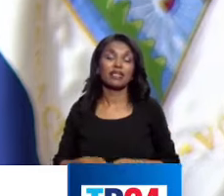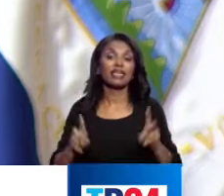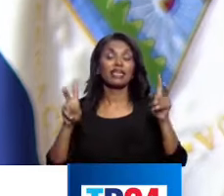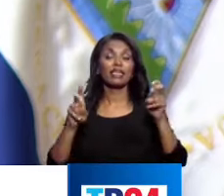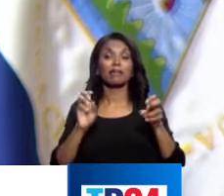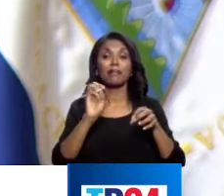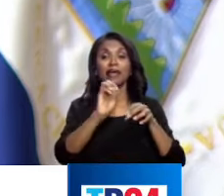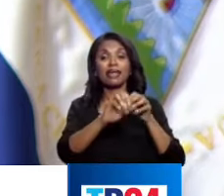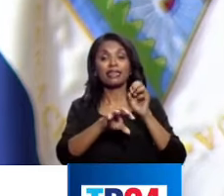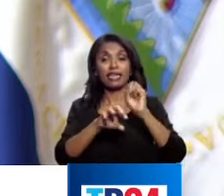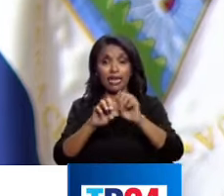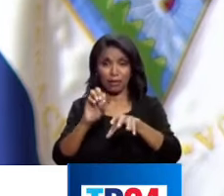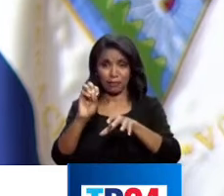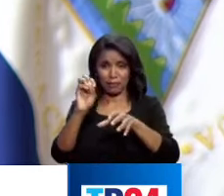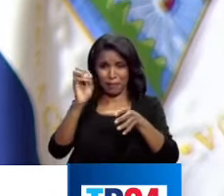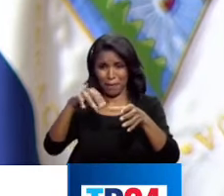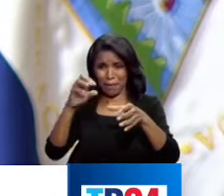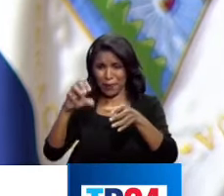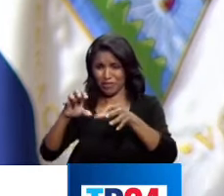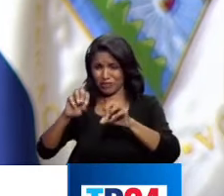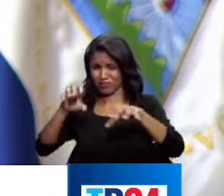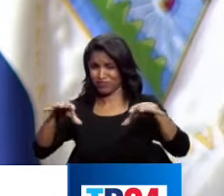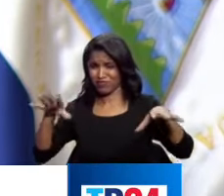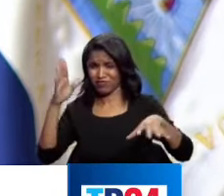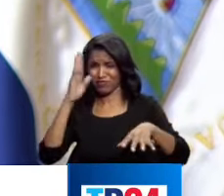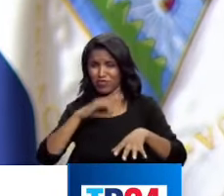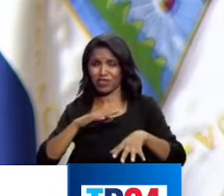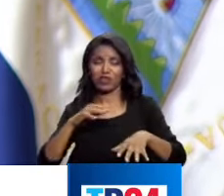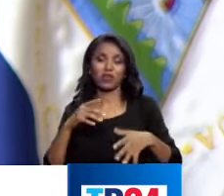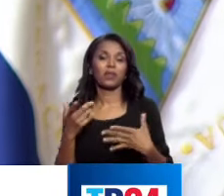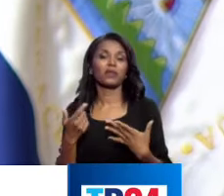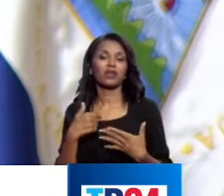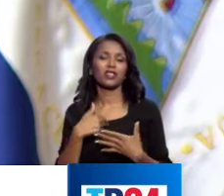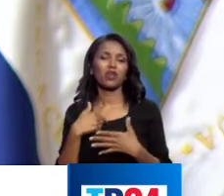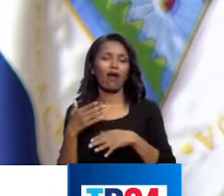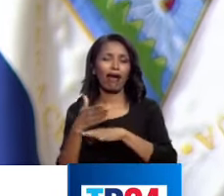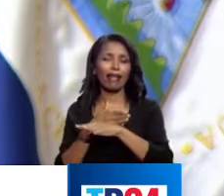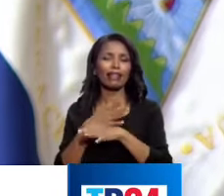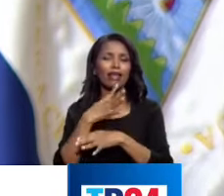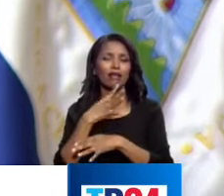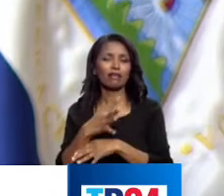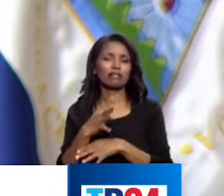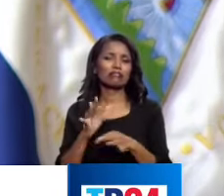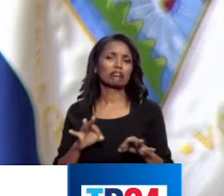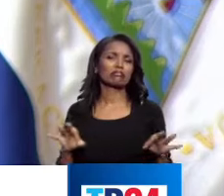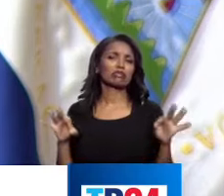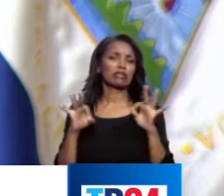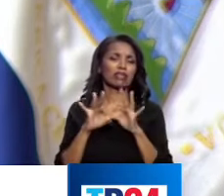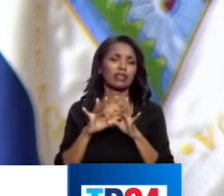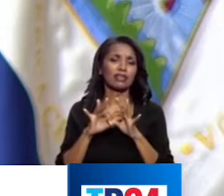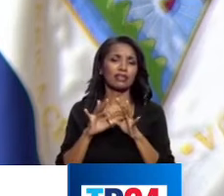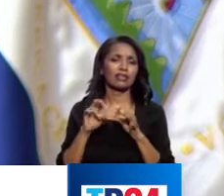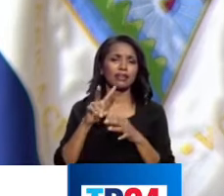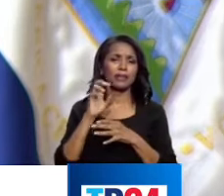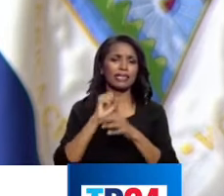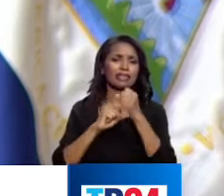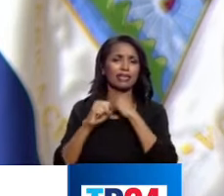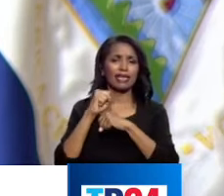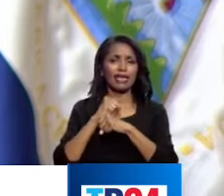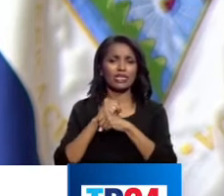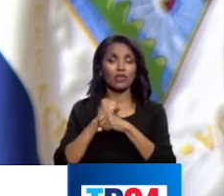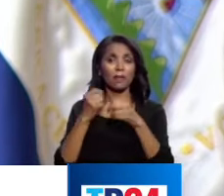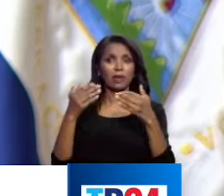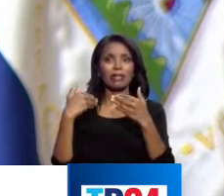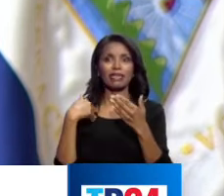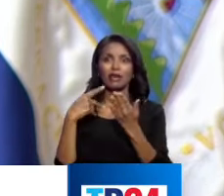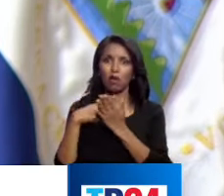basura, reconociendo que es lo más importante, empecé por allí mi intervención y Panamá tiene desde hace 20 años un plan